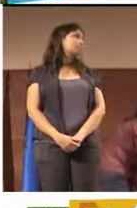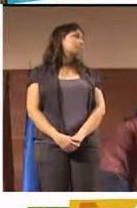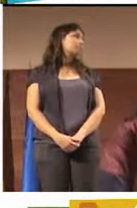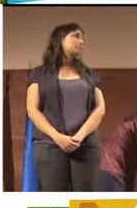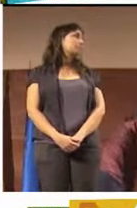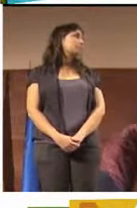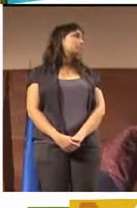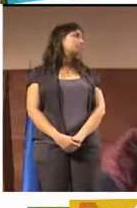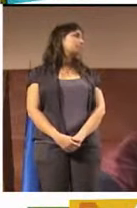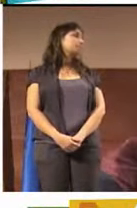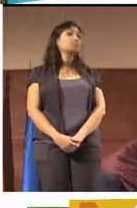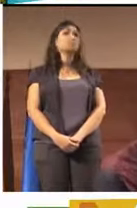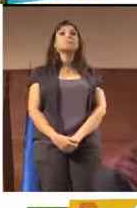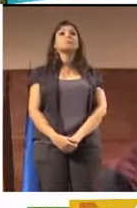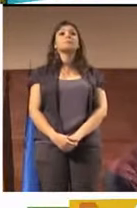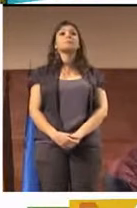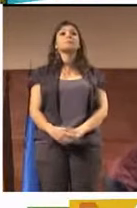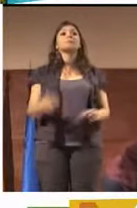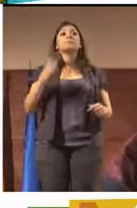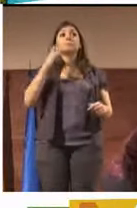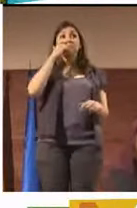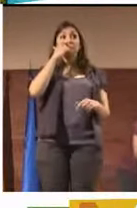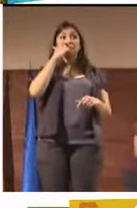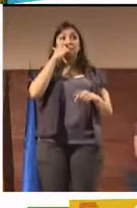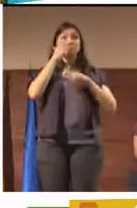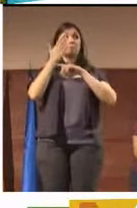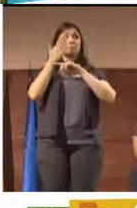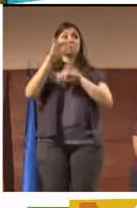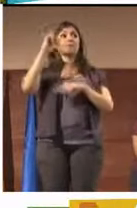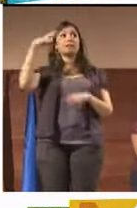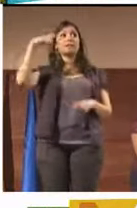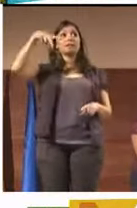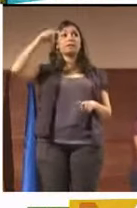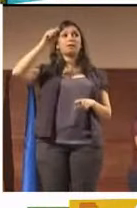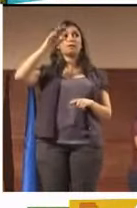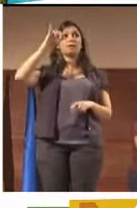Si queréis, porque voy a presentar a Ignacio.